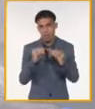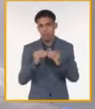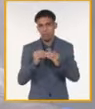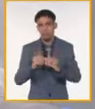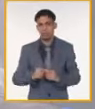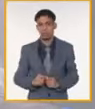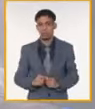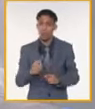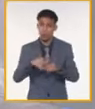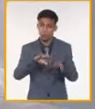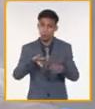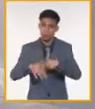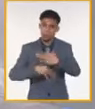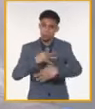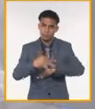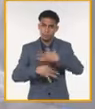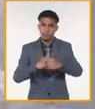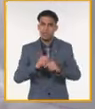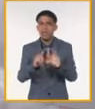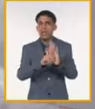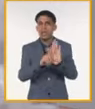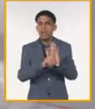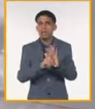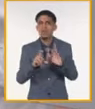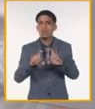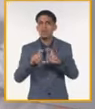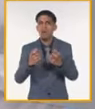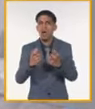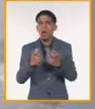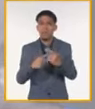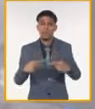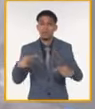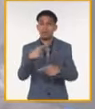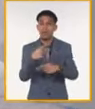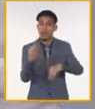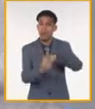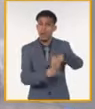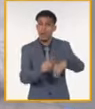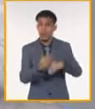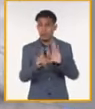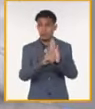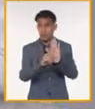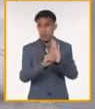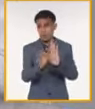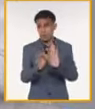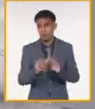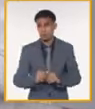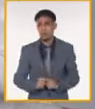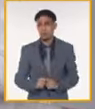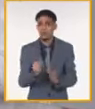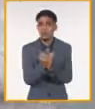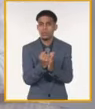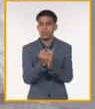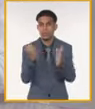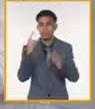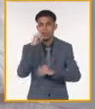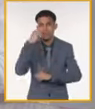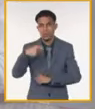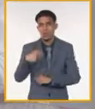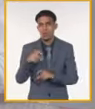normas Y qué modificaciones principales se se aprueban en estas